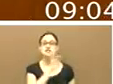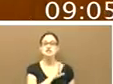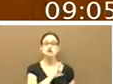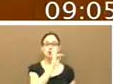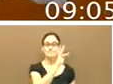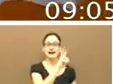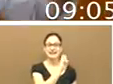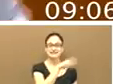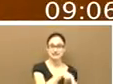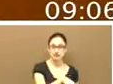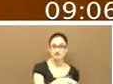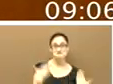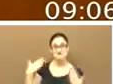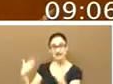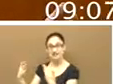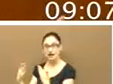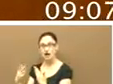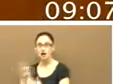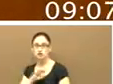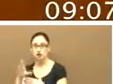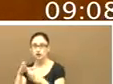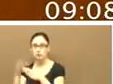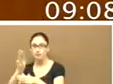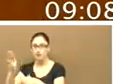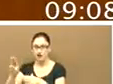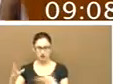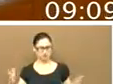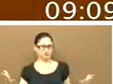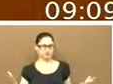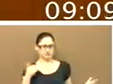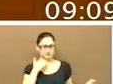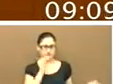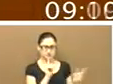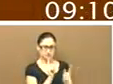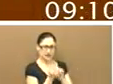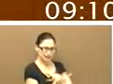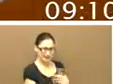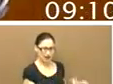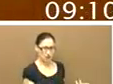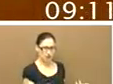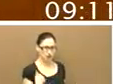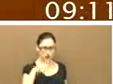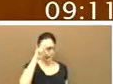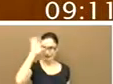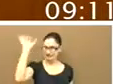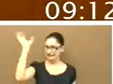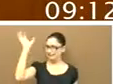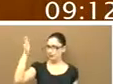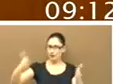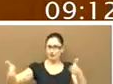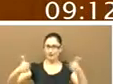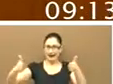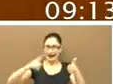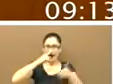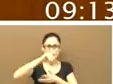felicitando al portavoz del Grupo Popular. Algo ha cambiado. No sé si es porque meteorológicamente estamos en otra estación o algo ha